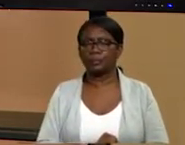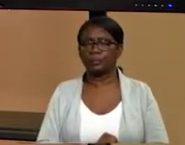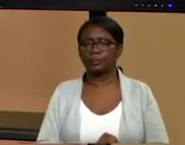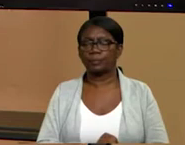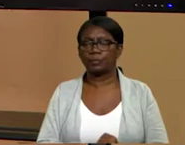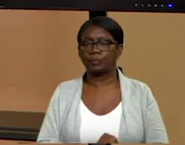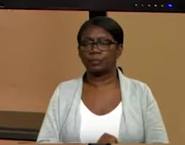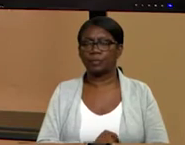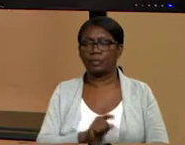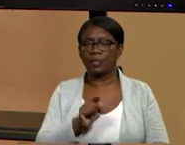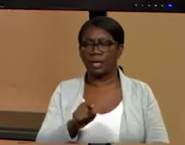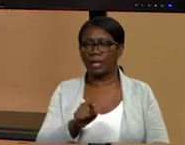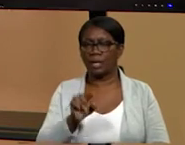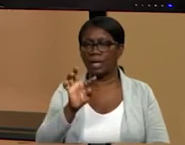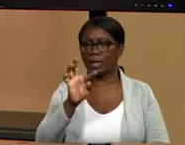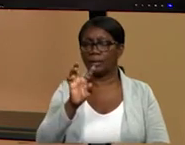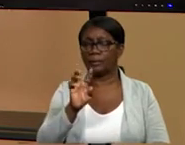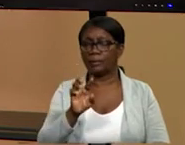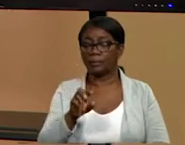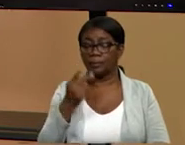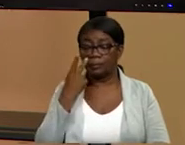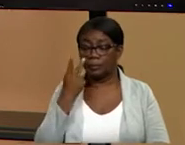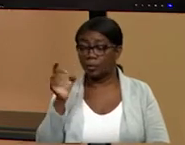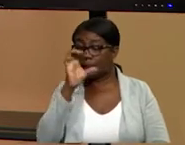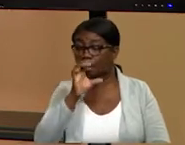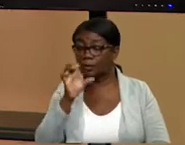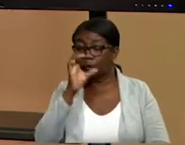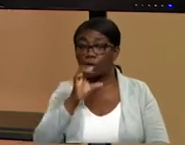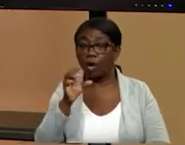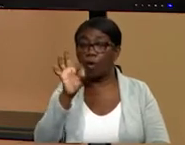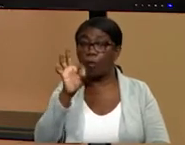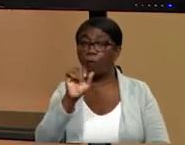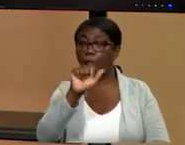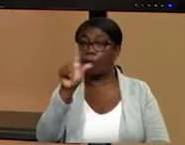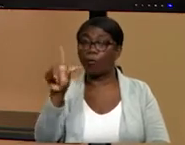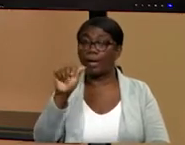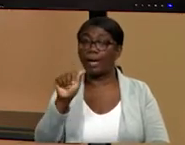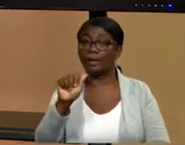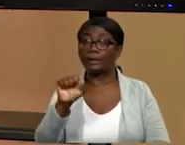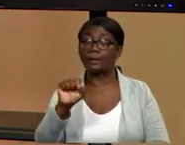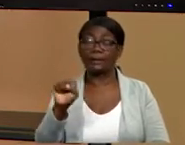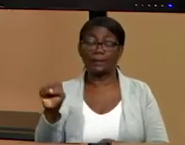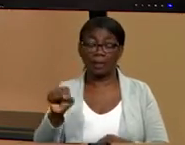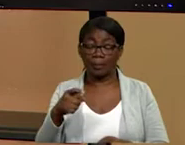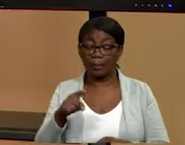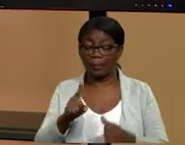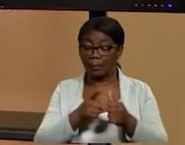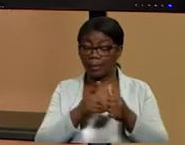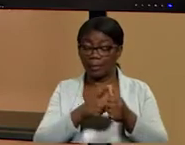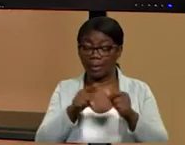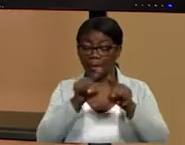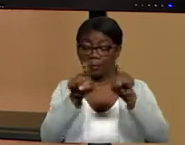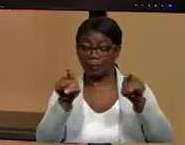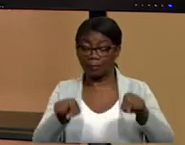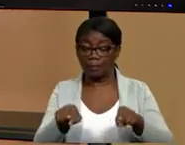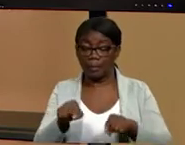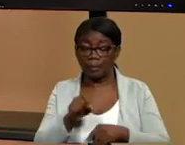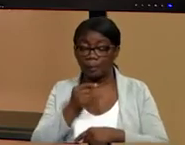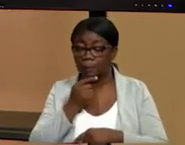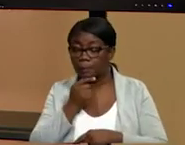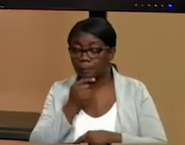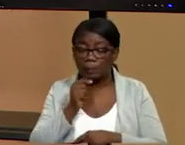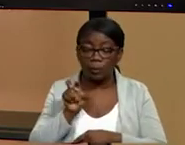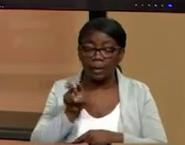Bien, en la detección de fallas de la tarjeta de control, primero es la inspección, sobre todo.